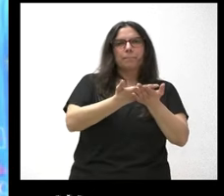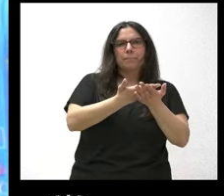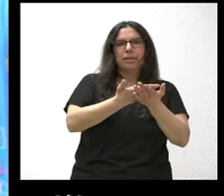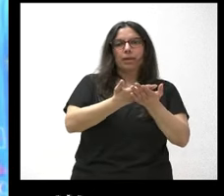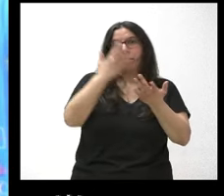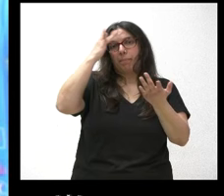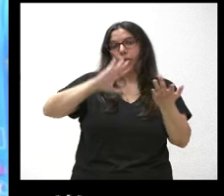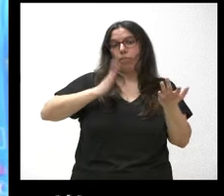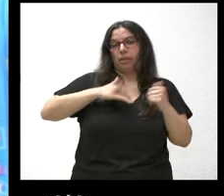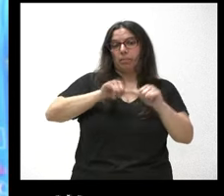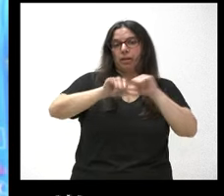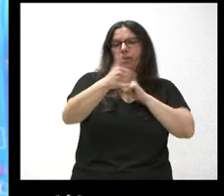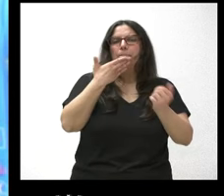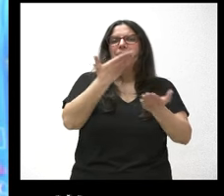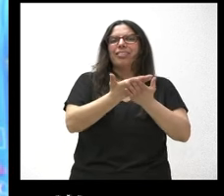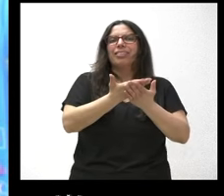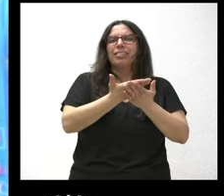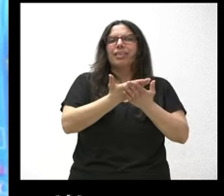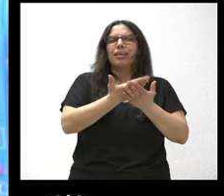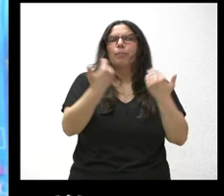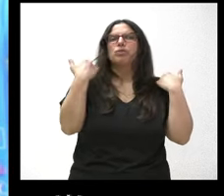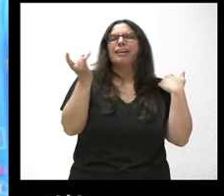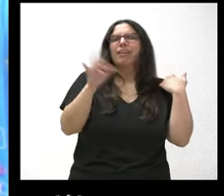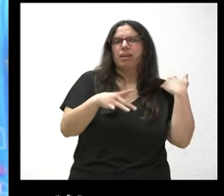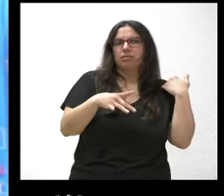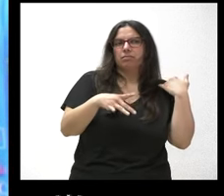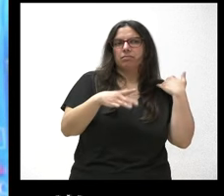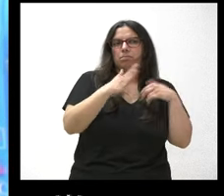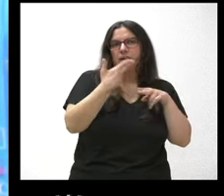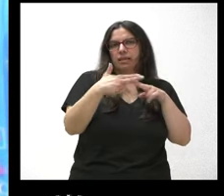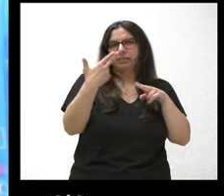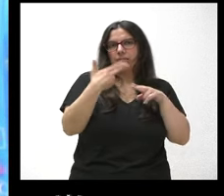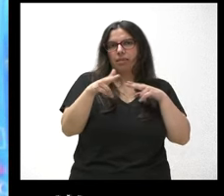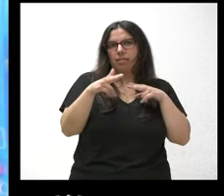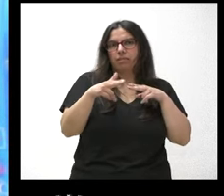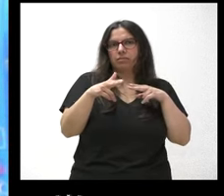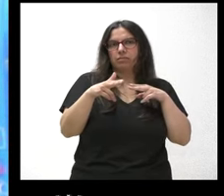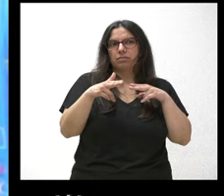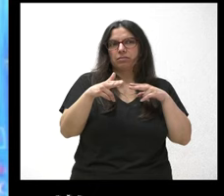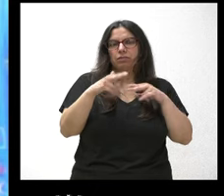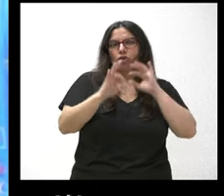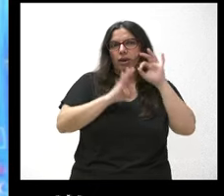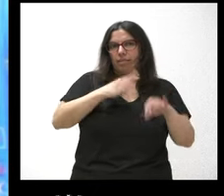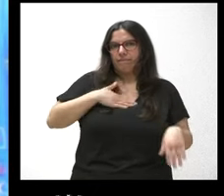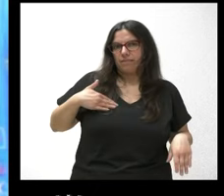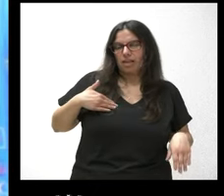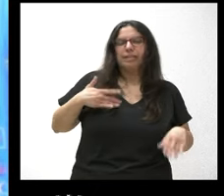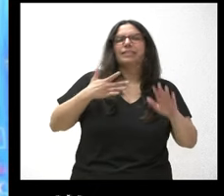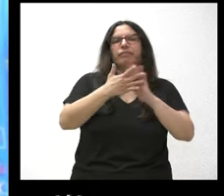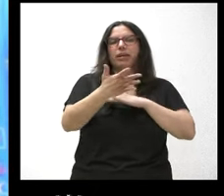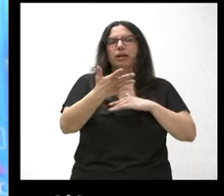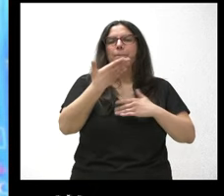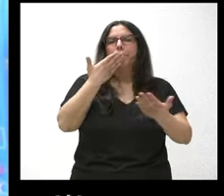mañana las subvenciones para las actividades que en cada una de las 12 localidades tengan a celebrar. Es decir, si lo van a